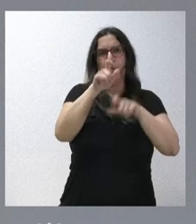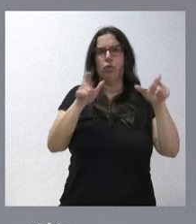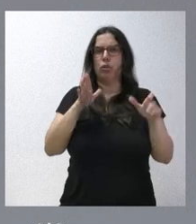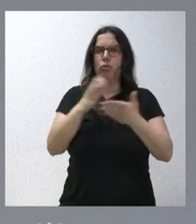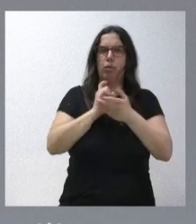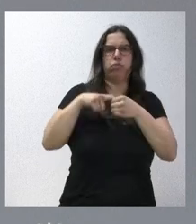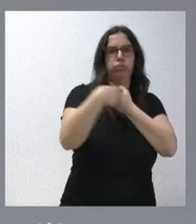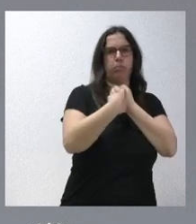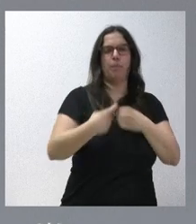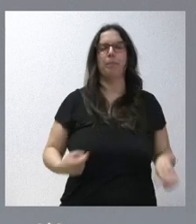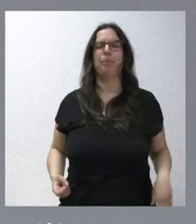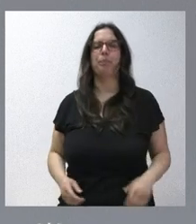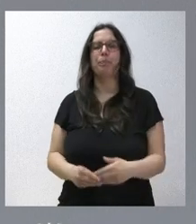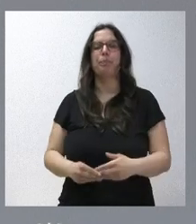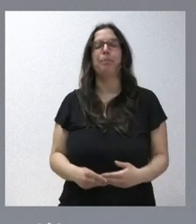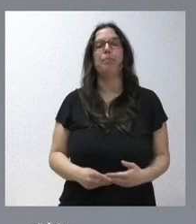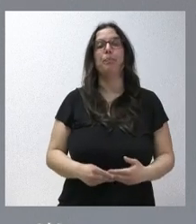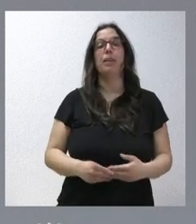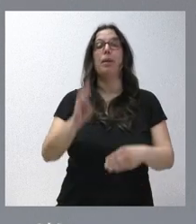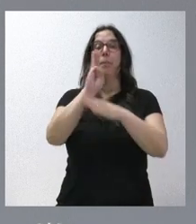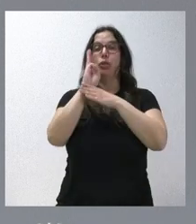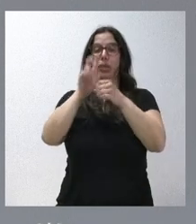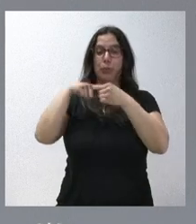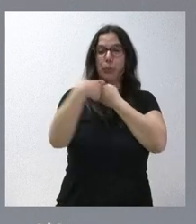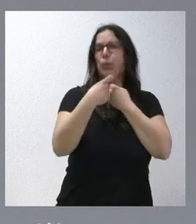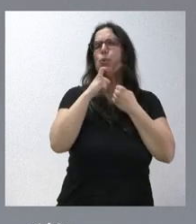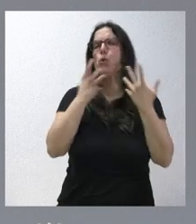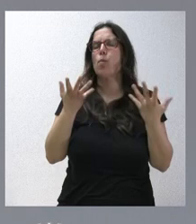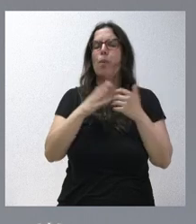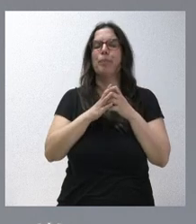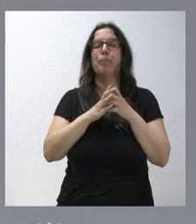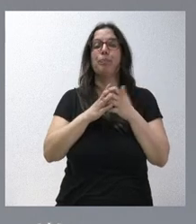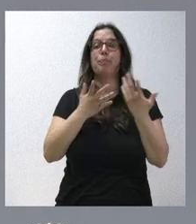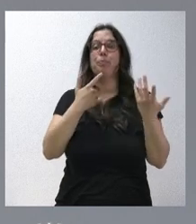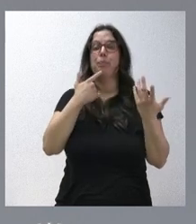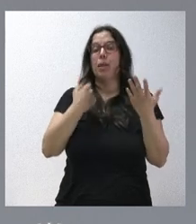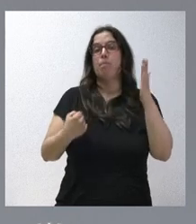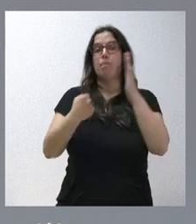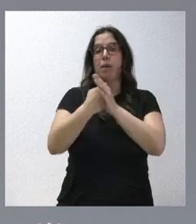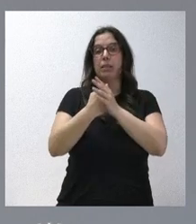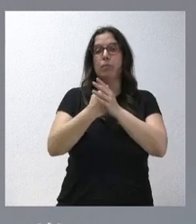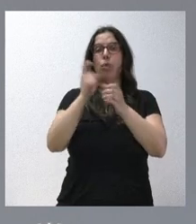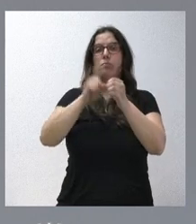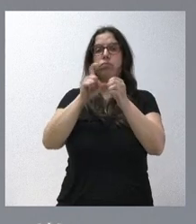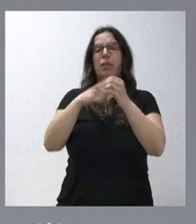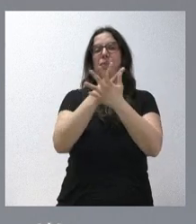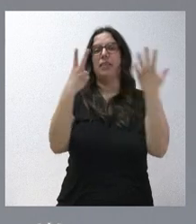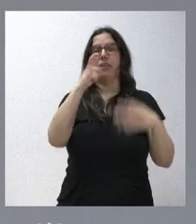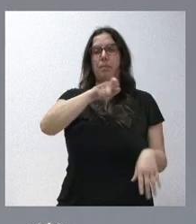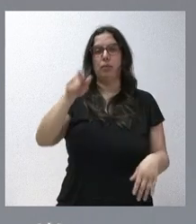componen en cuanto a la composición del patronato decirles que hay un máximo de 17 personas